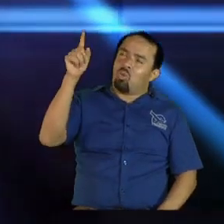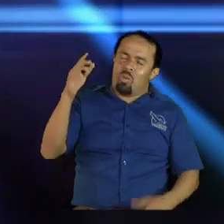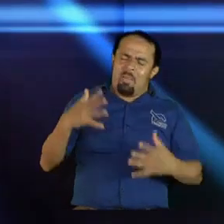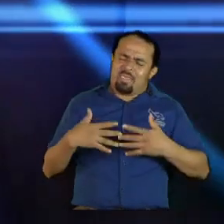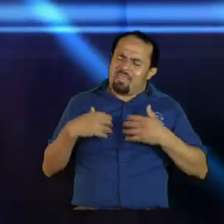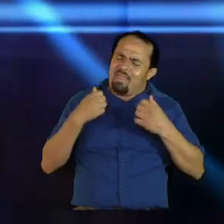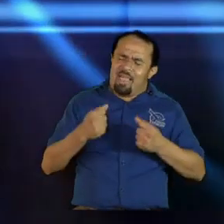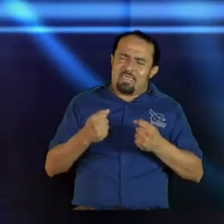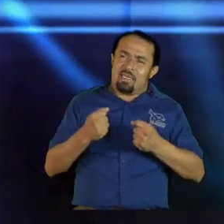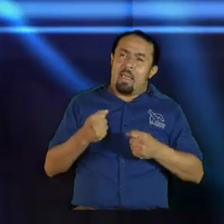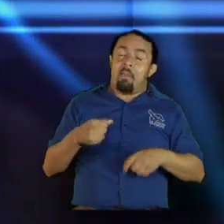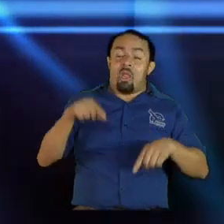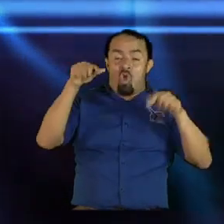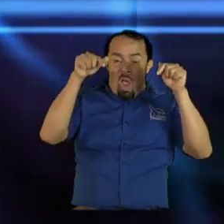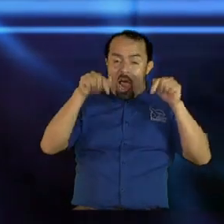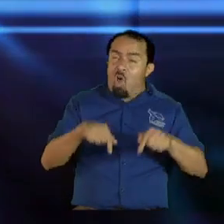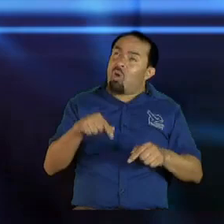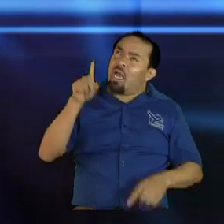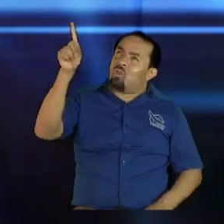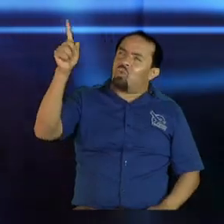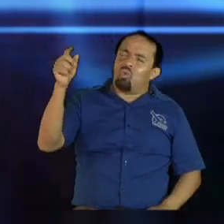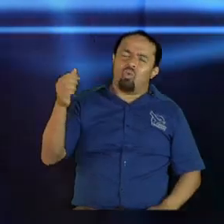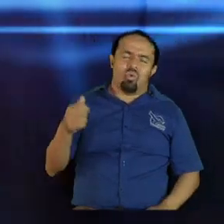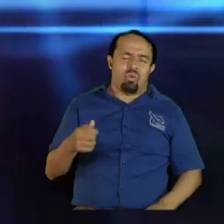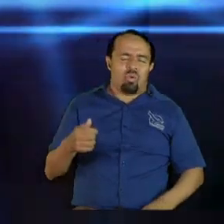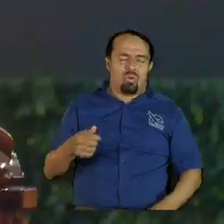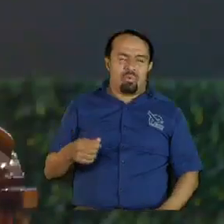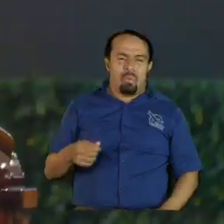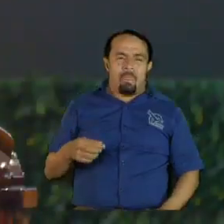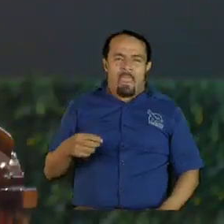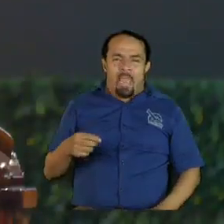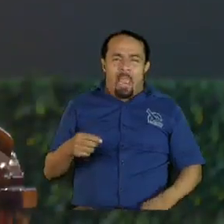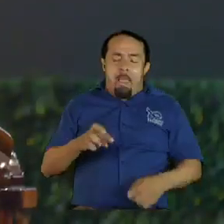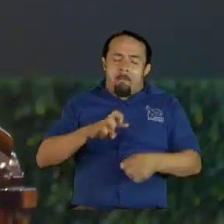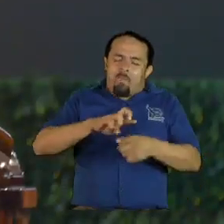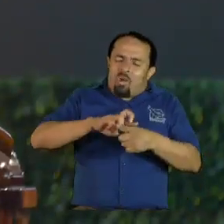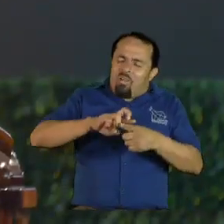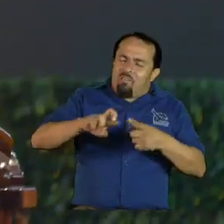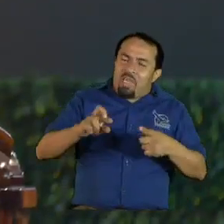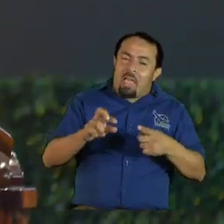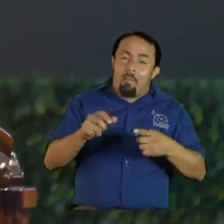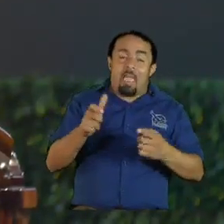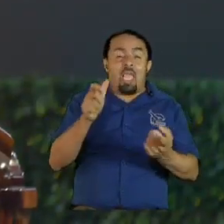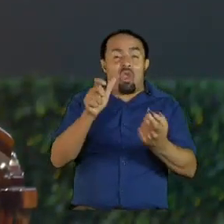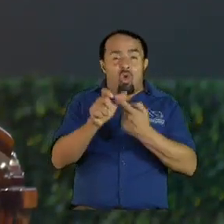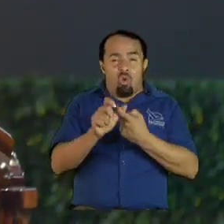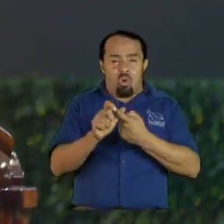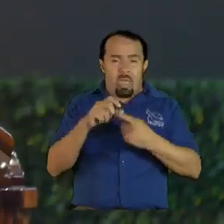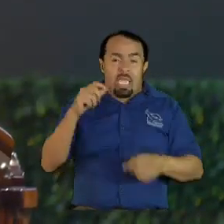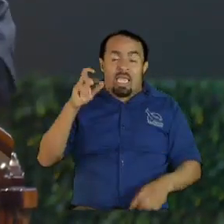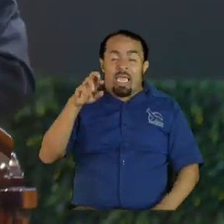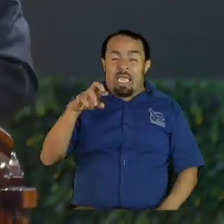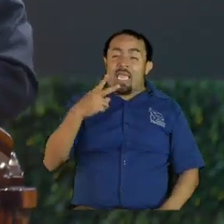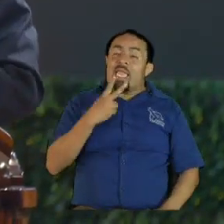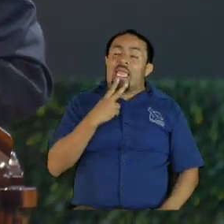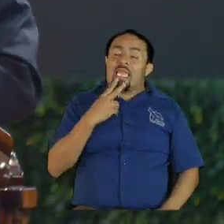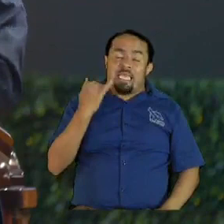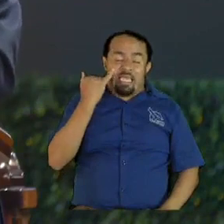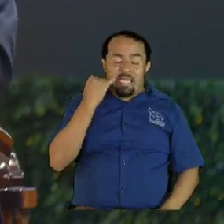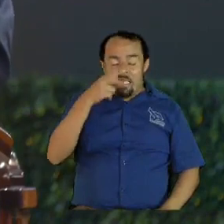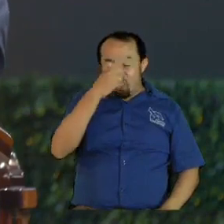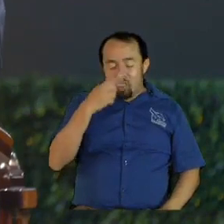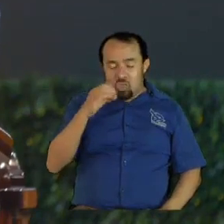Pero ahora ponle la tapa al pomo. Sé, purifícame con hisopo. Que